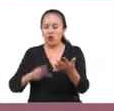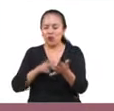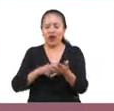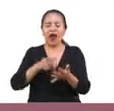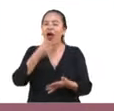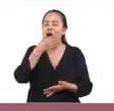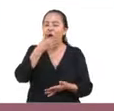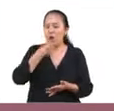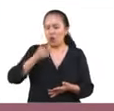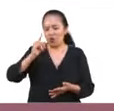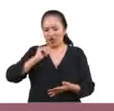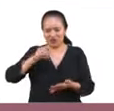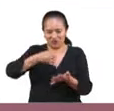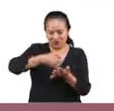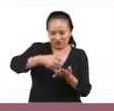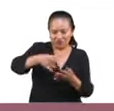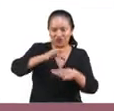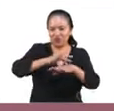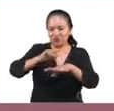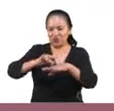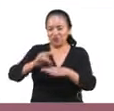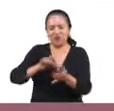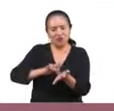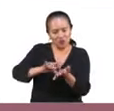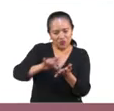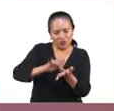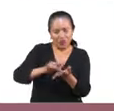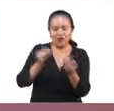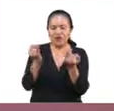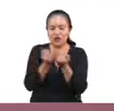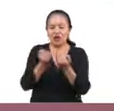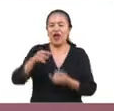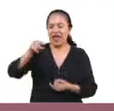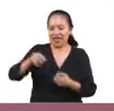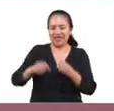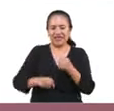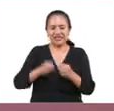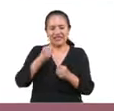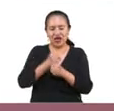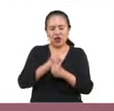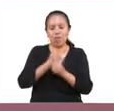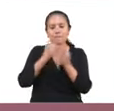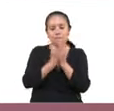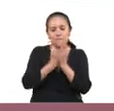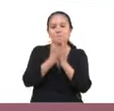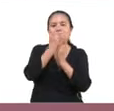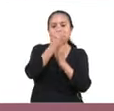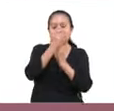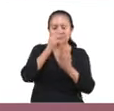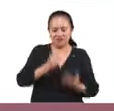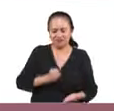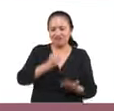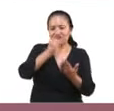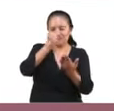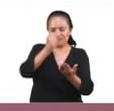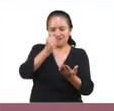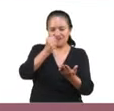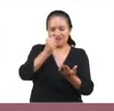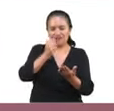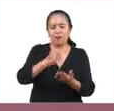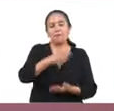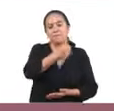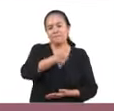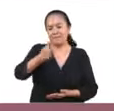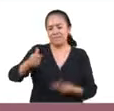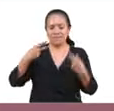y los productores de nopal verdura, en el cual este año aumentaremos el monto entregado para